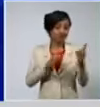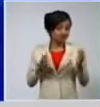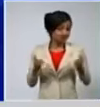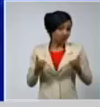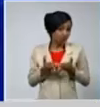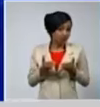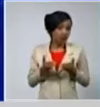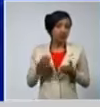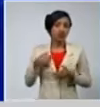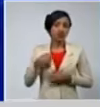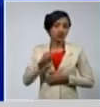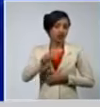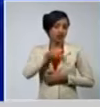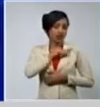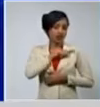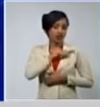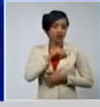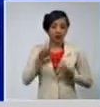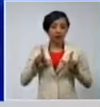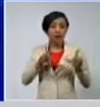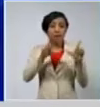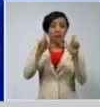poco tierna que me dieron las compañeras,